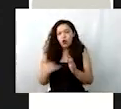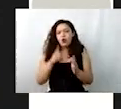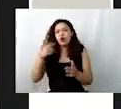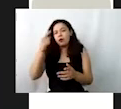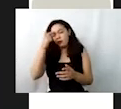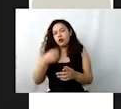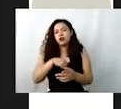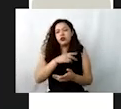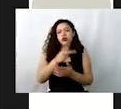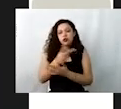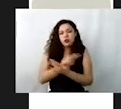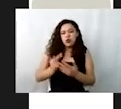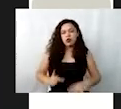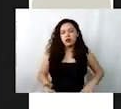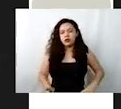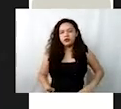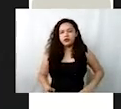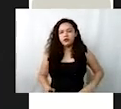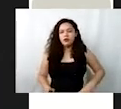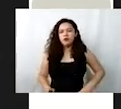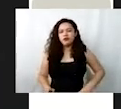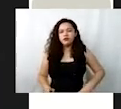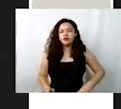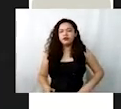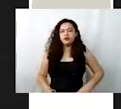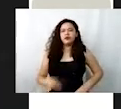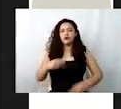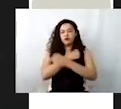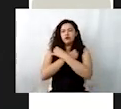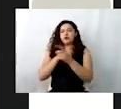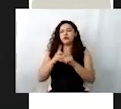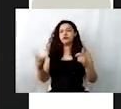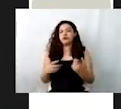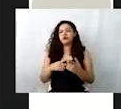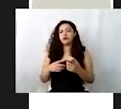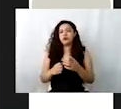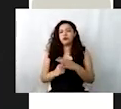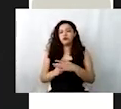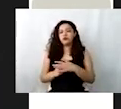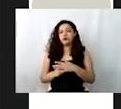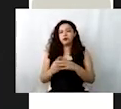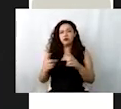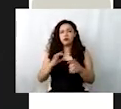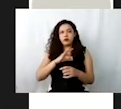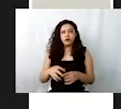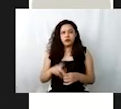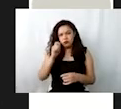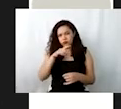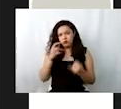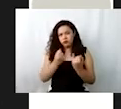nuestros programas pueda fortalecer una educación para el desarrollo sostenible y también el